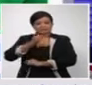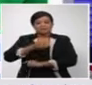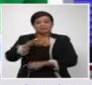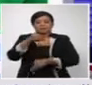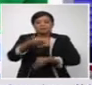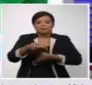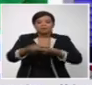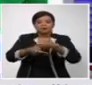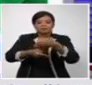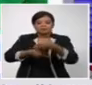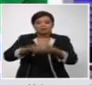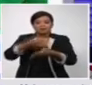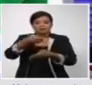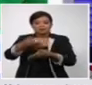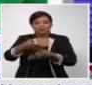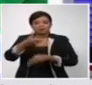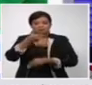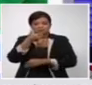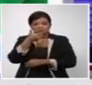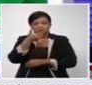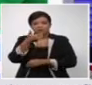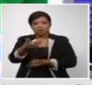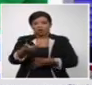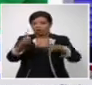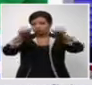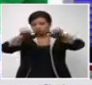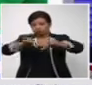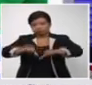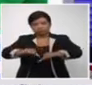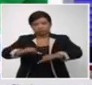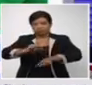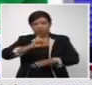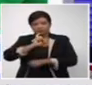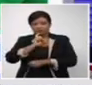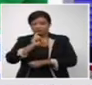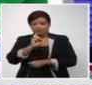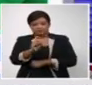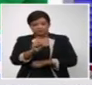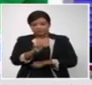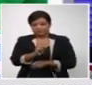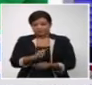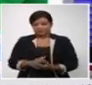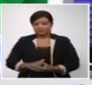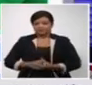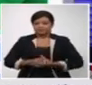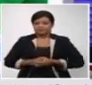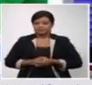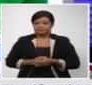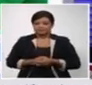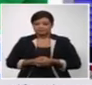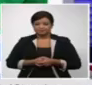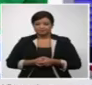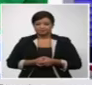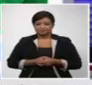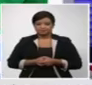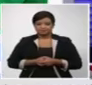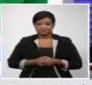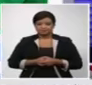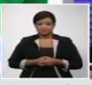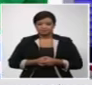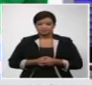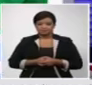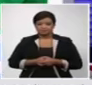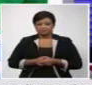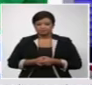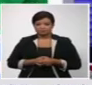evolución va a ser mucho menos tórpida que cuando me demoro este periodo de tiempo muy largo entre